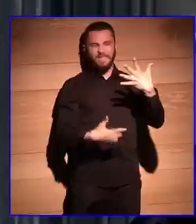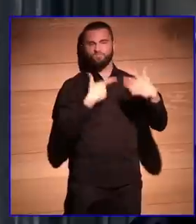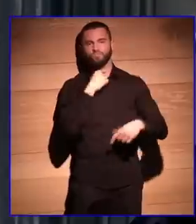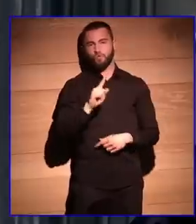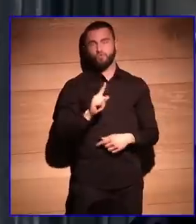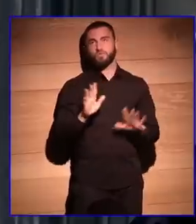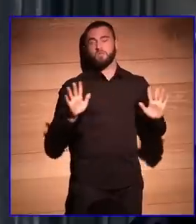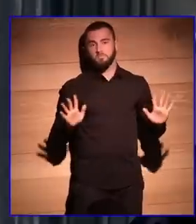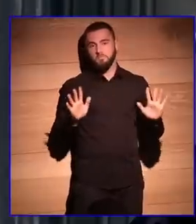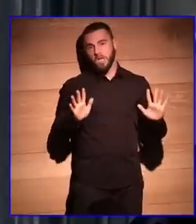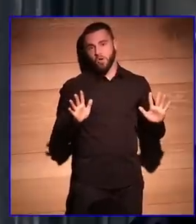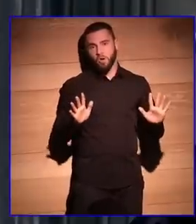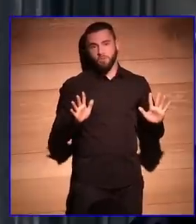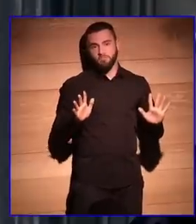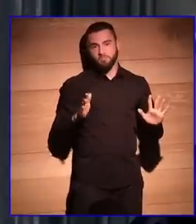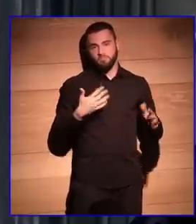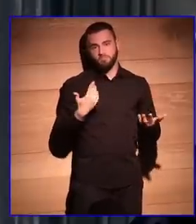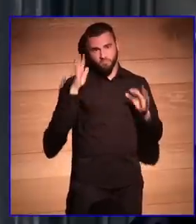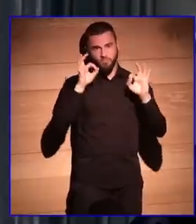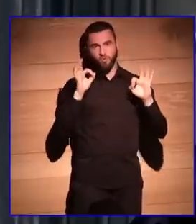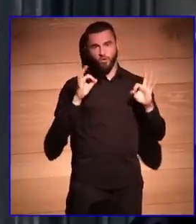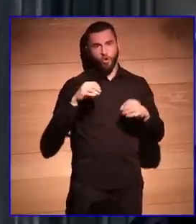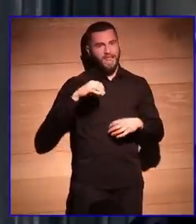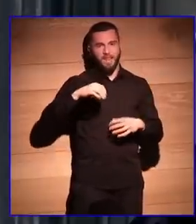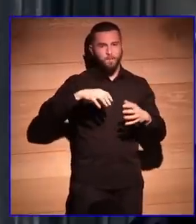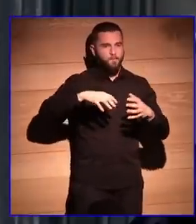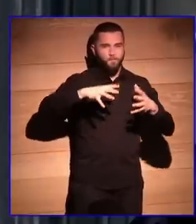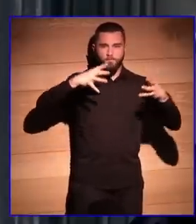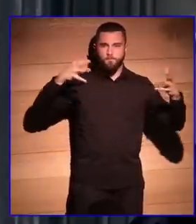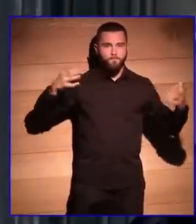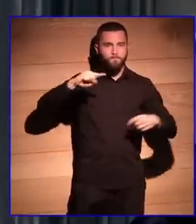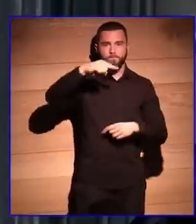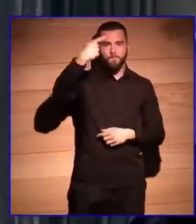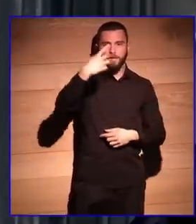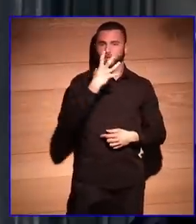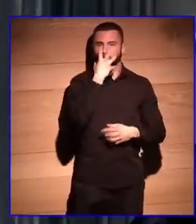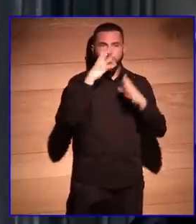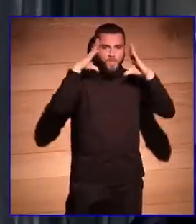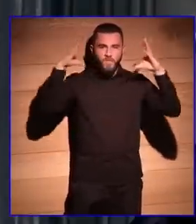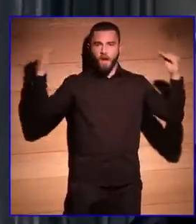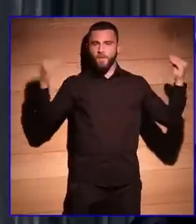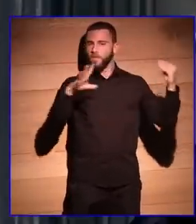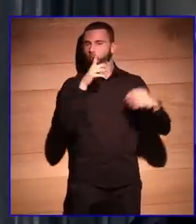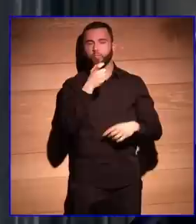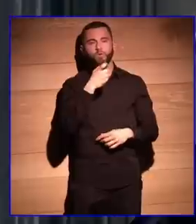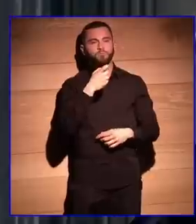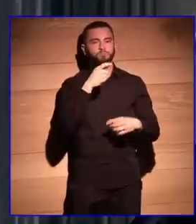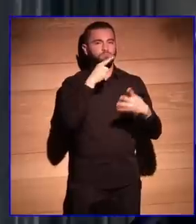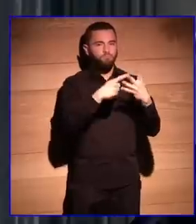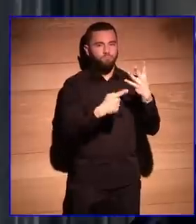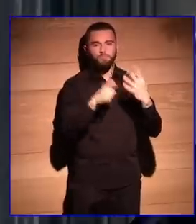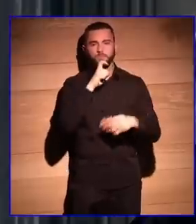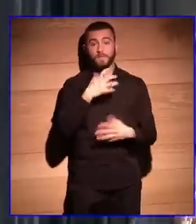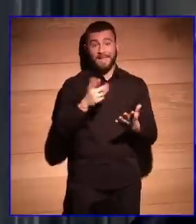especialmente, pero es evidente que probablemente el más grande de la historia del cine sea Darth Vader por su complejidad, y en la literatura